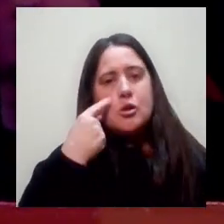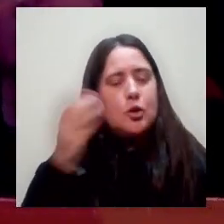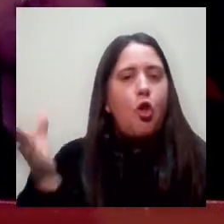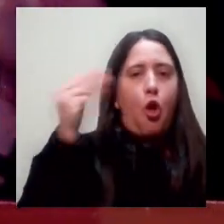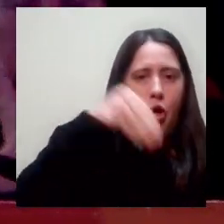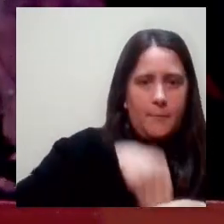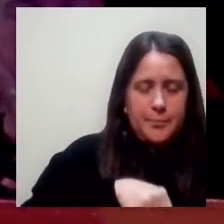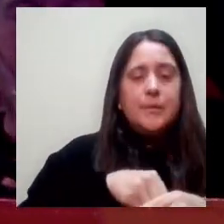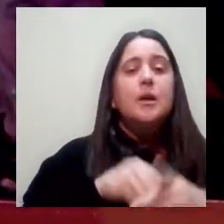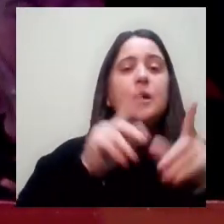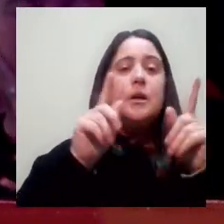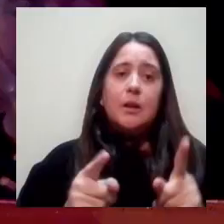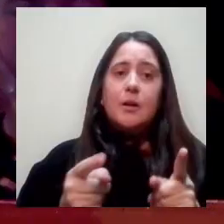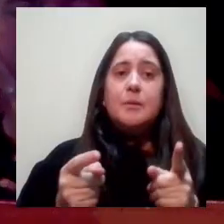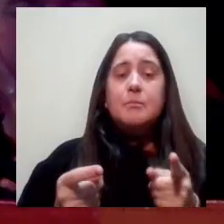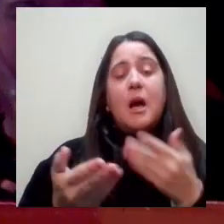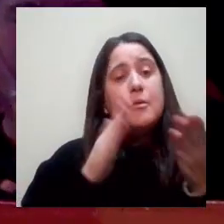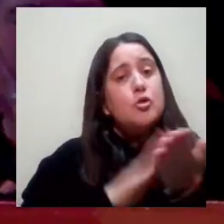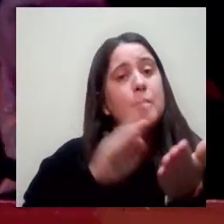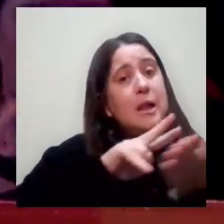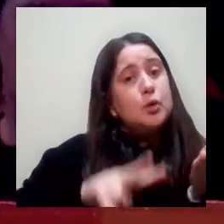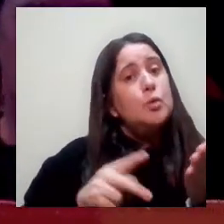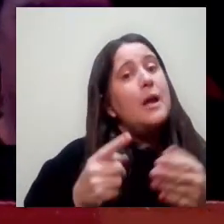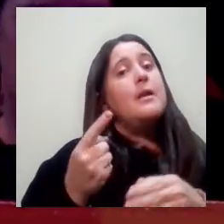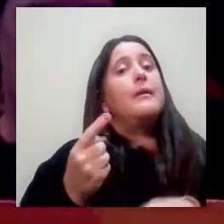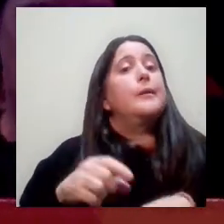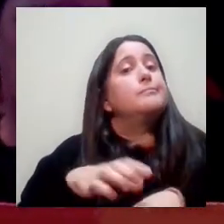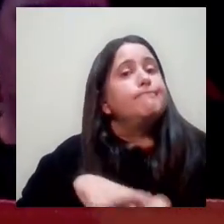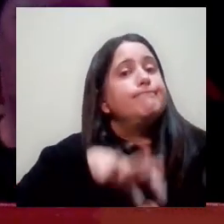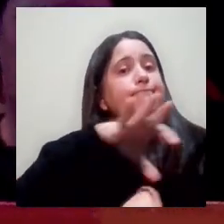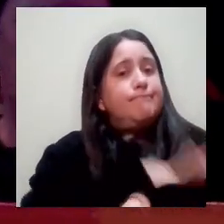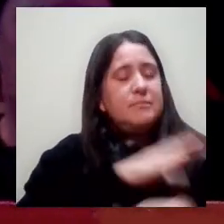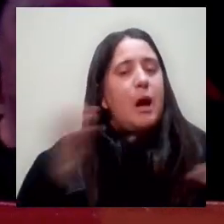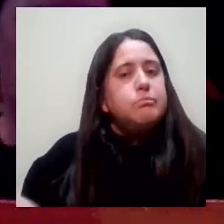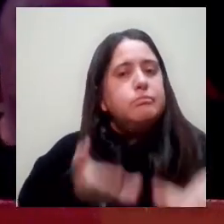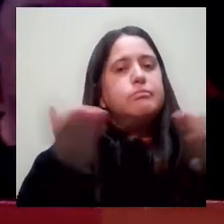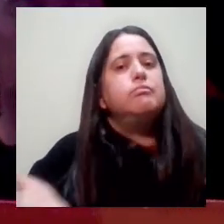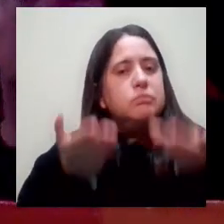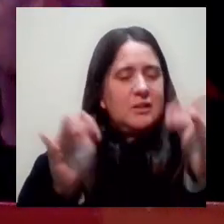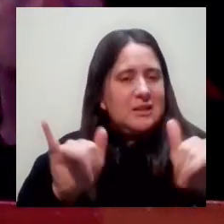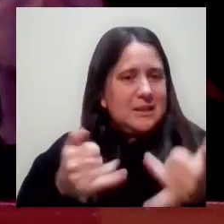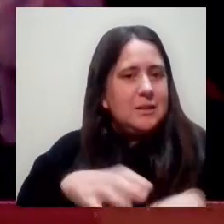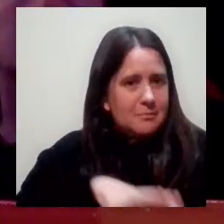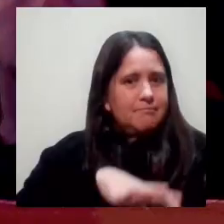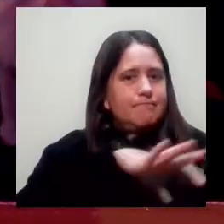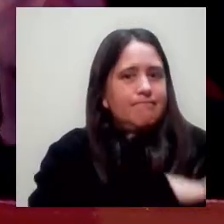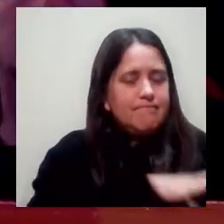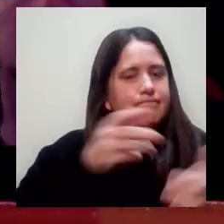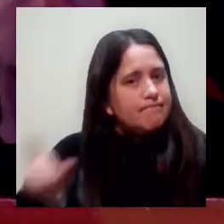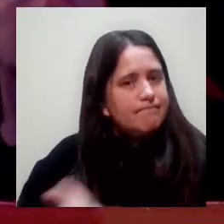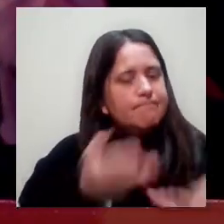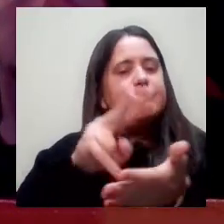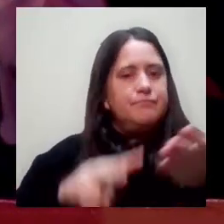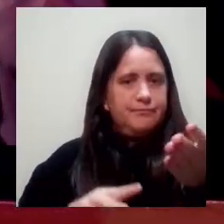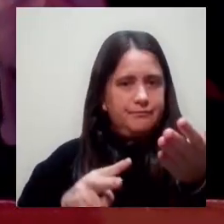vamos a hablar de lectura desde la primera infancia, vamos a promover la lectura desde la primera infancia.